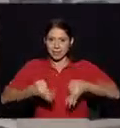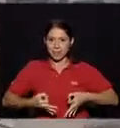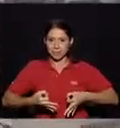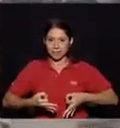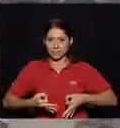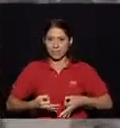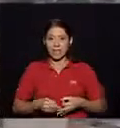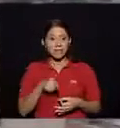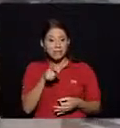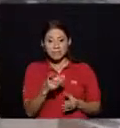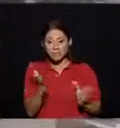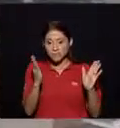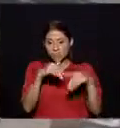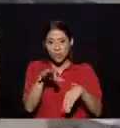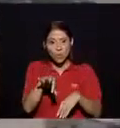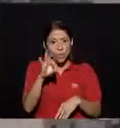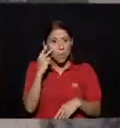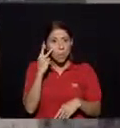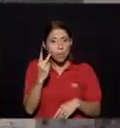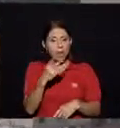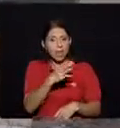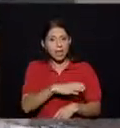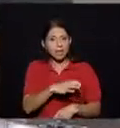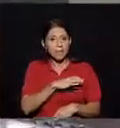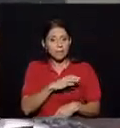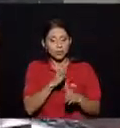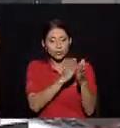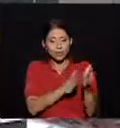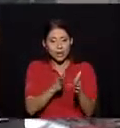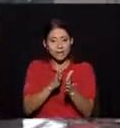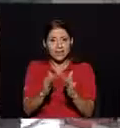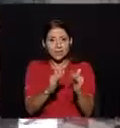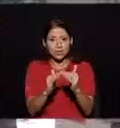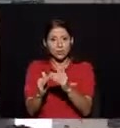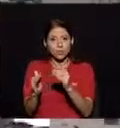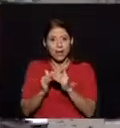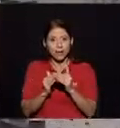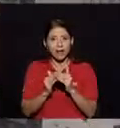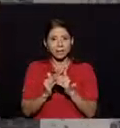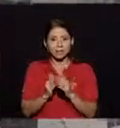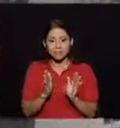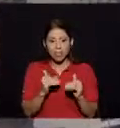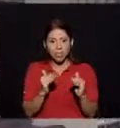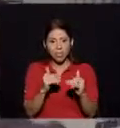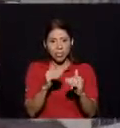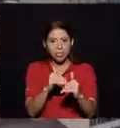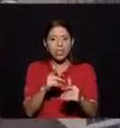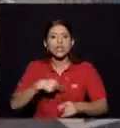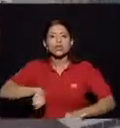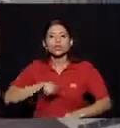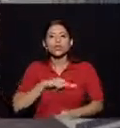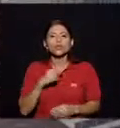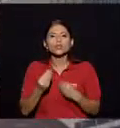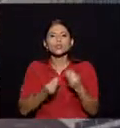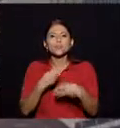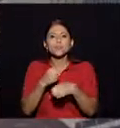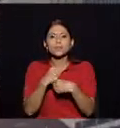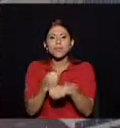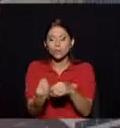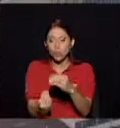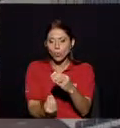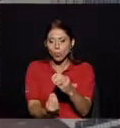planificación urbana que potencie esas actividades, lo que estamos creando es, podríamos decir, actividades que